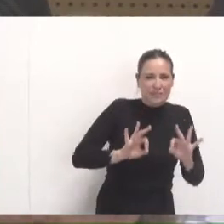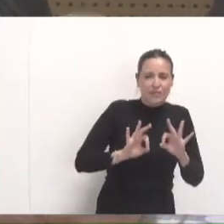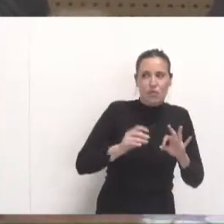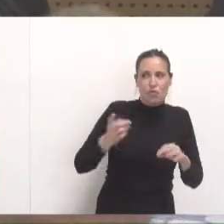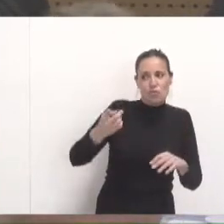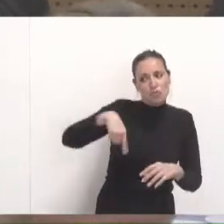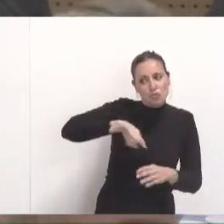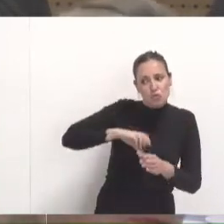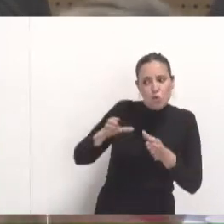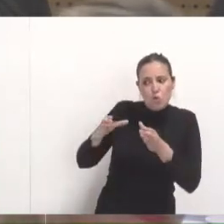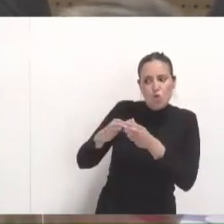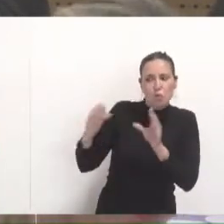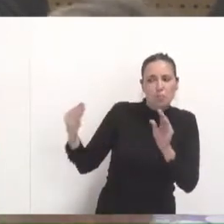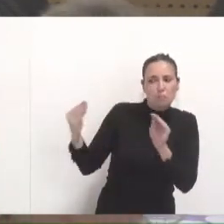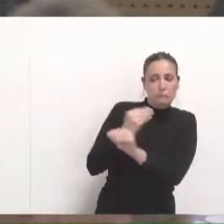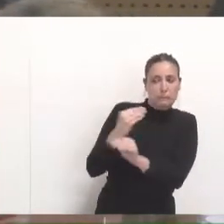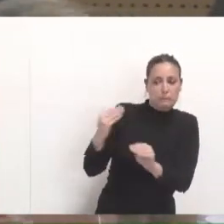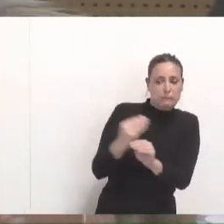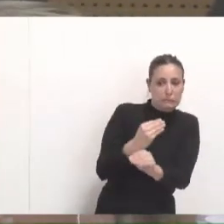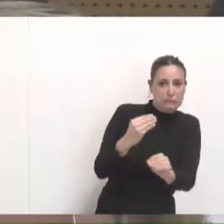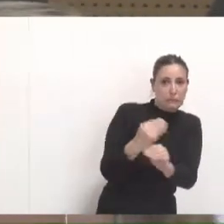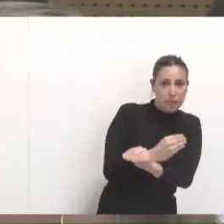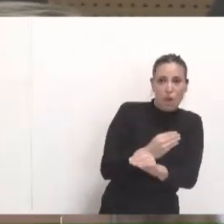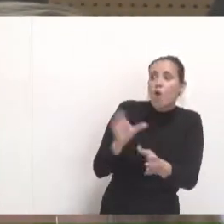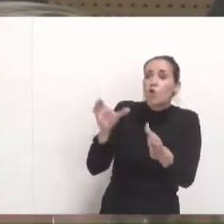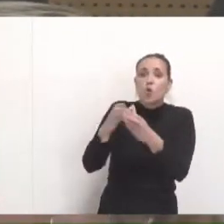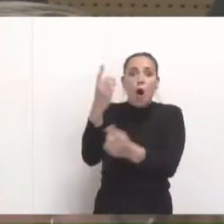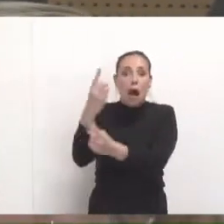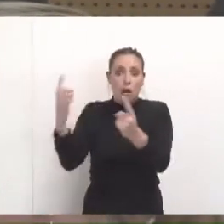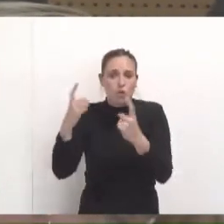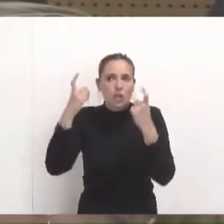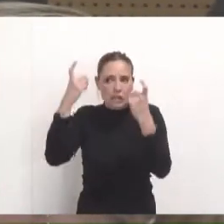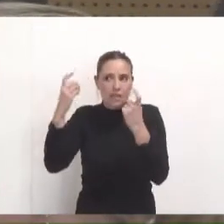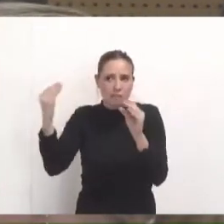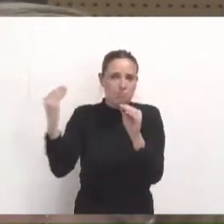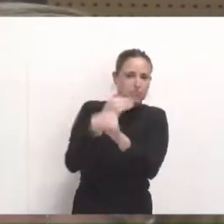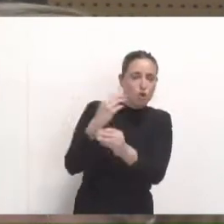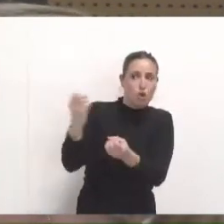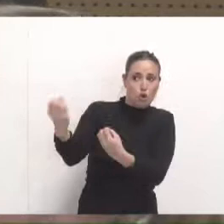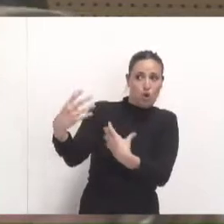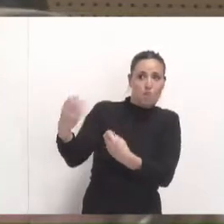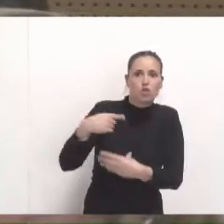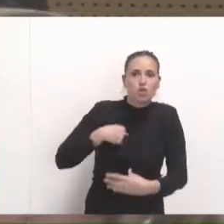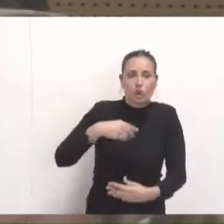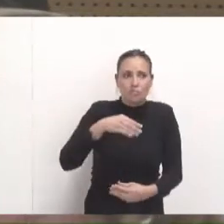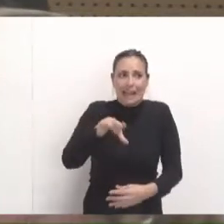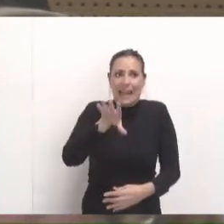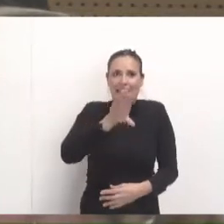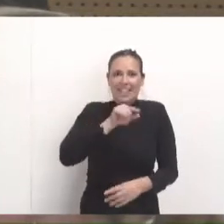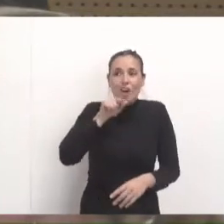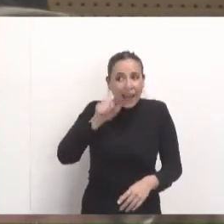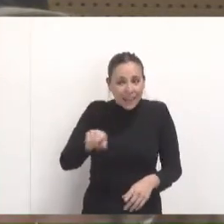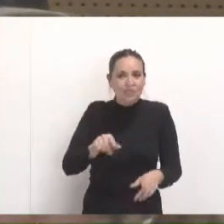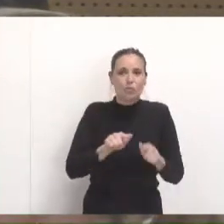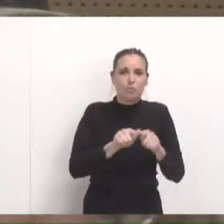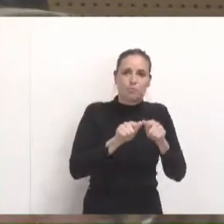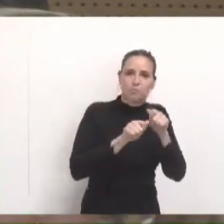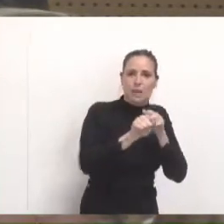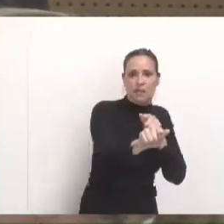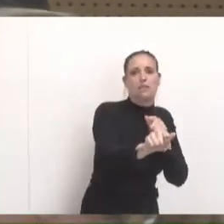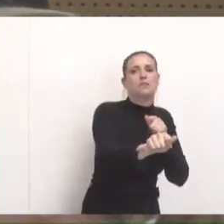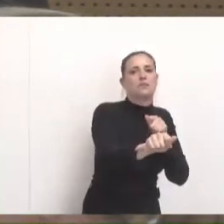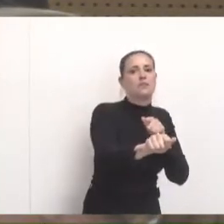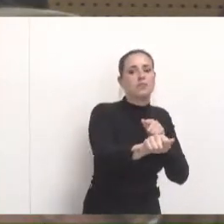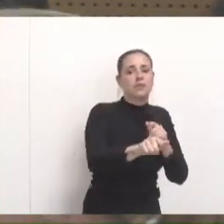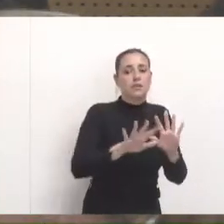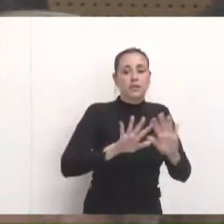grupos han tratado de trasladármelas y entiendo que ese va a ser el punto de partida, solo clarificar esto. Y sobre los intentos